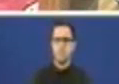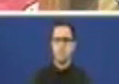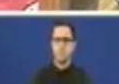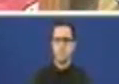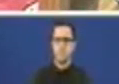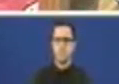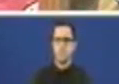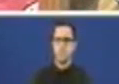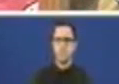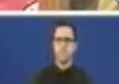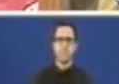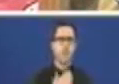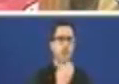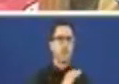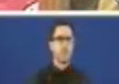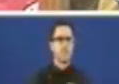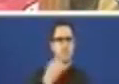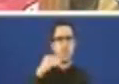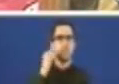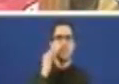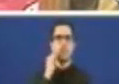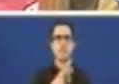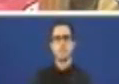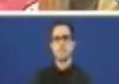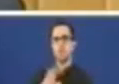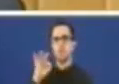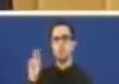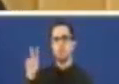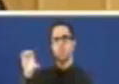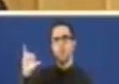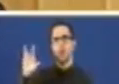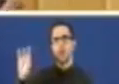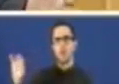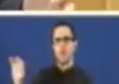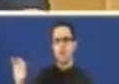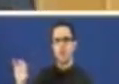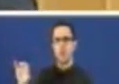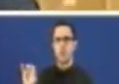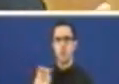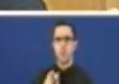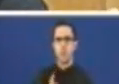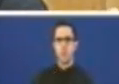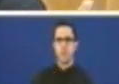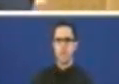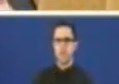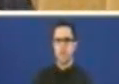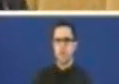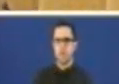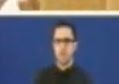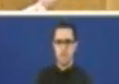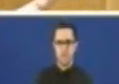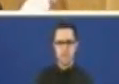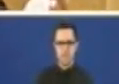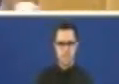Brevemente, señora presidenta. Bueno, señor Sueiro, a referencia aos directores era simplemente